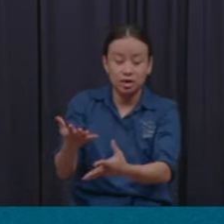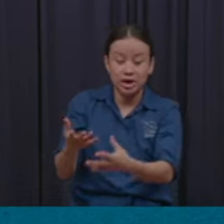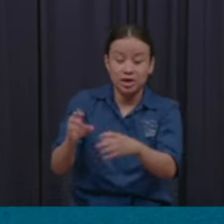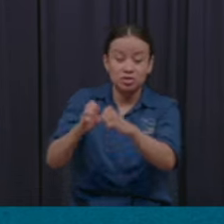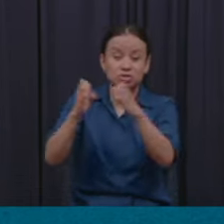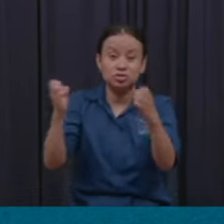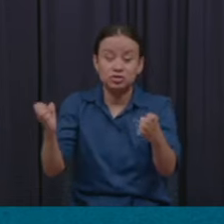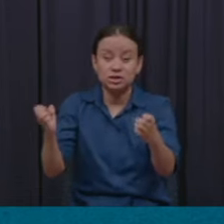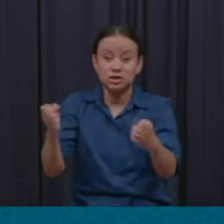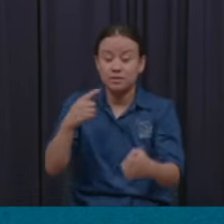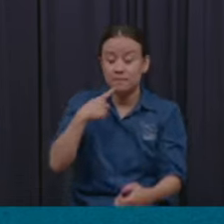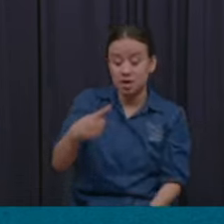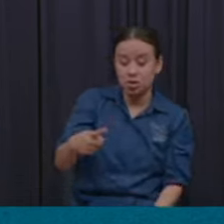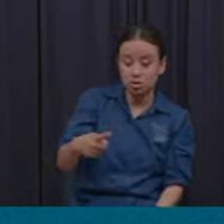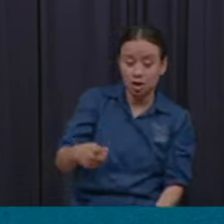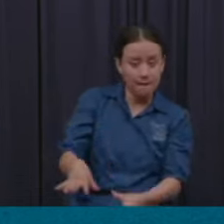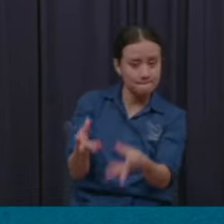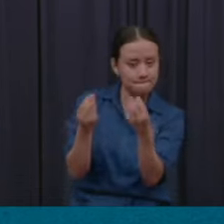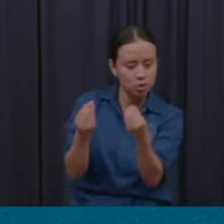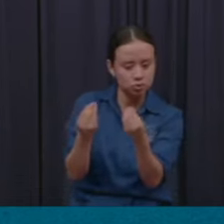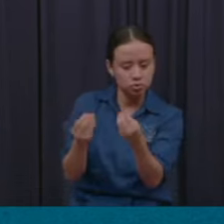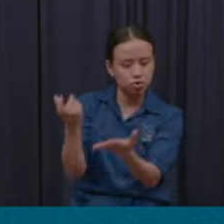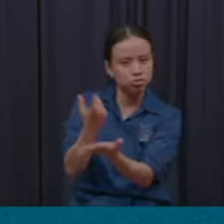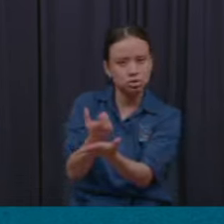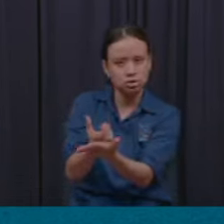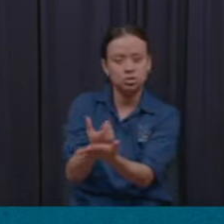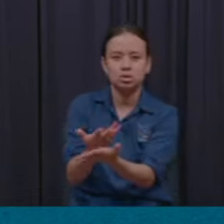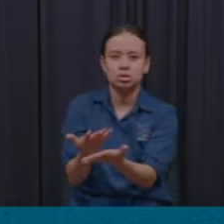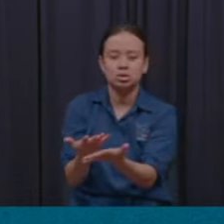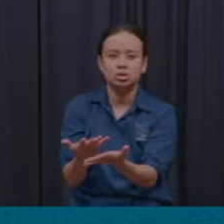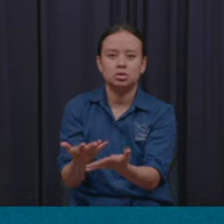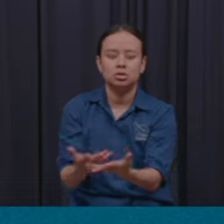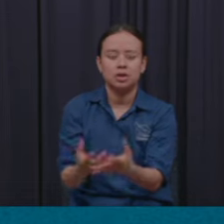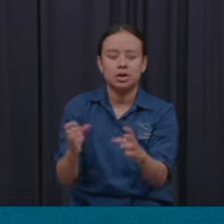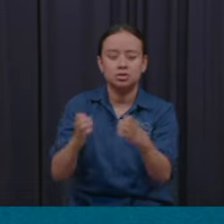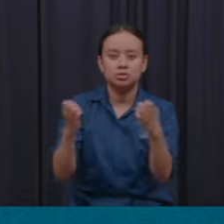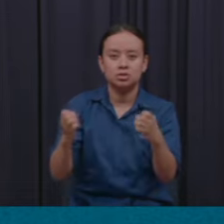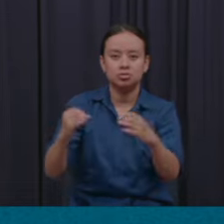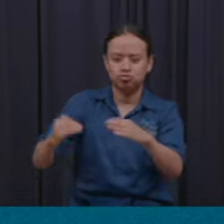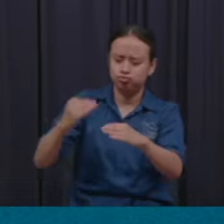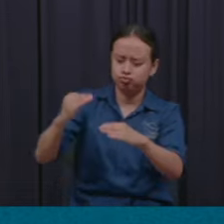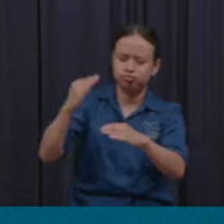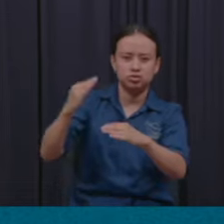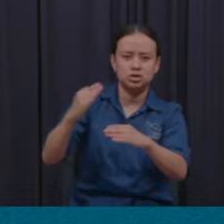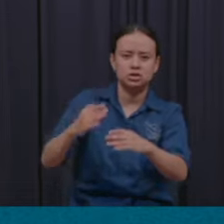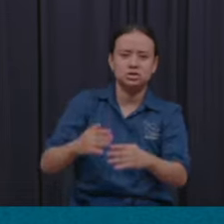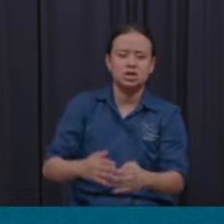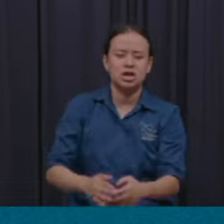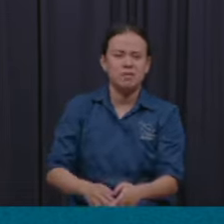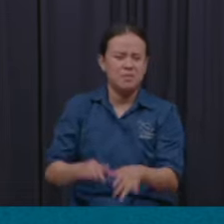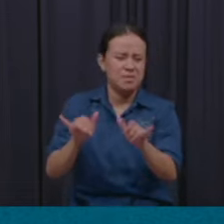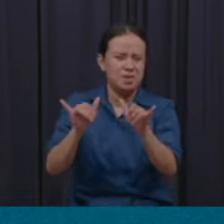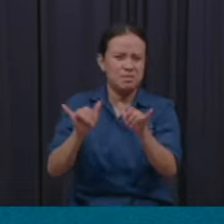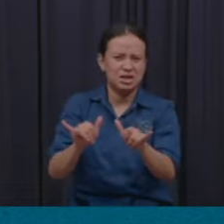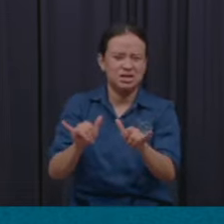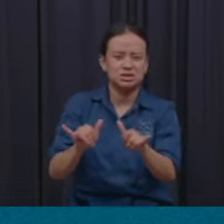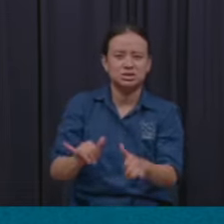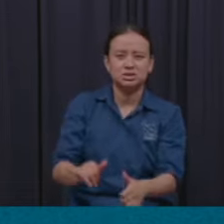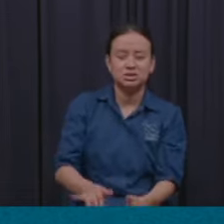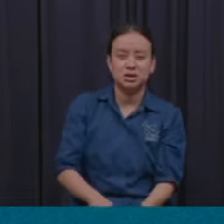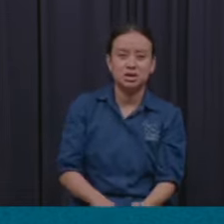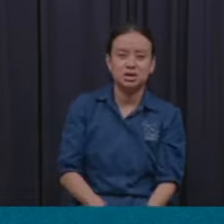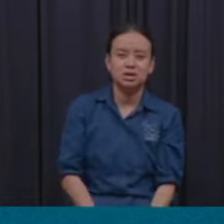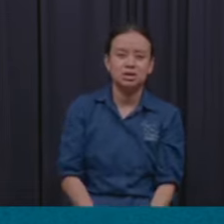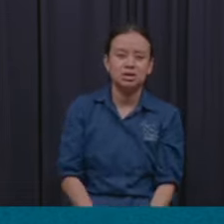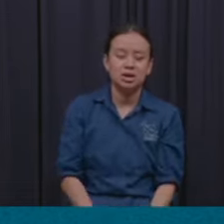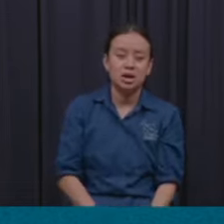era 50,000 piezas de plata. Era bastante. Así crecía y prevalecía poderosamente la